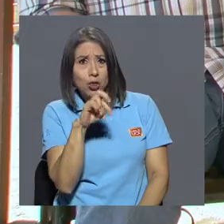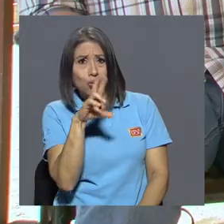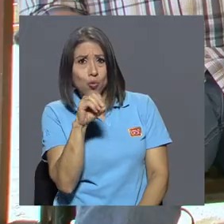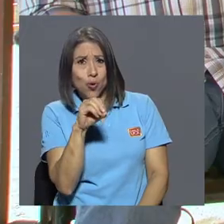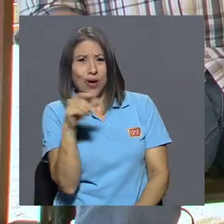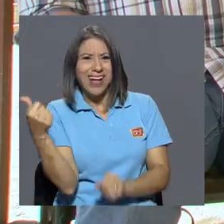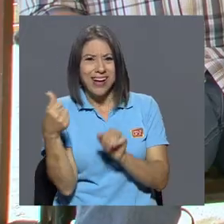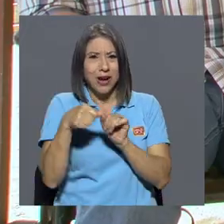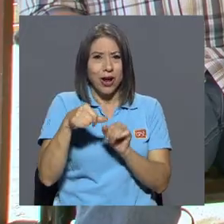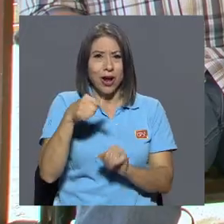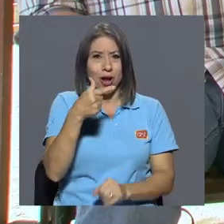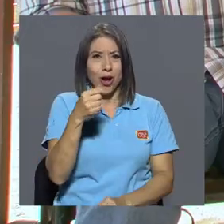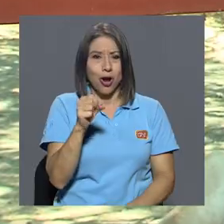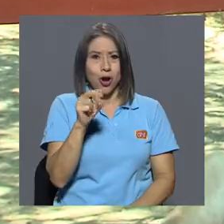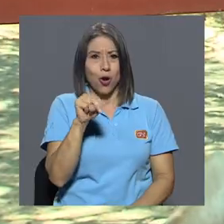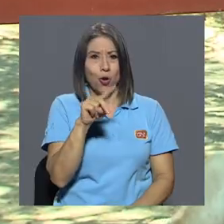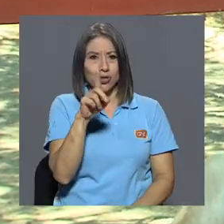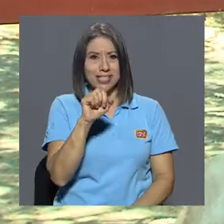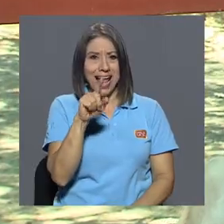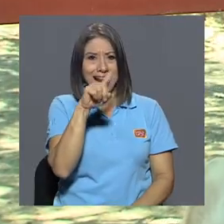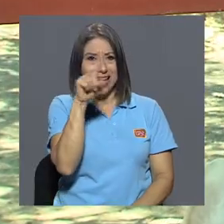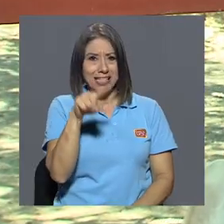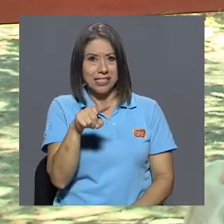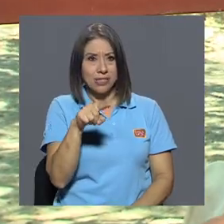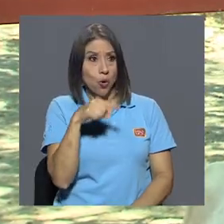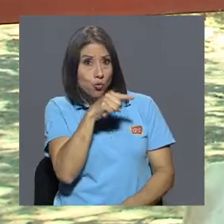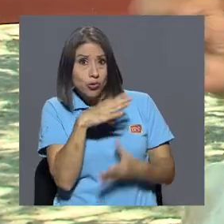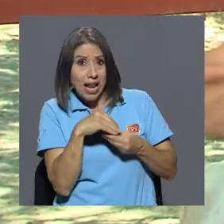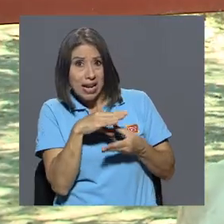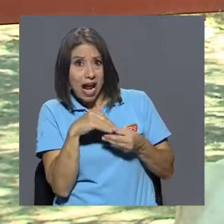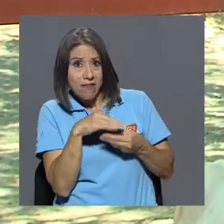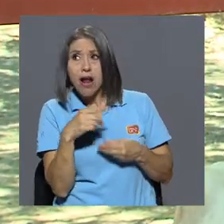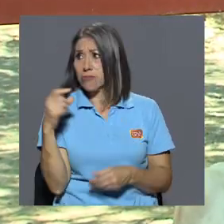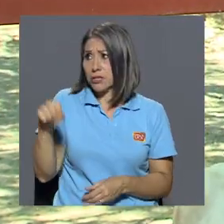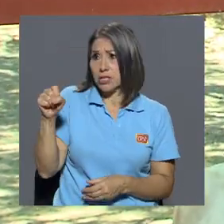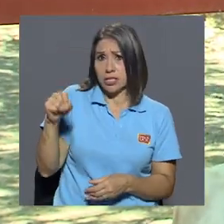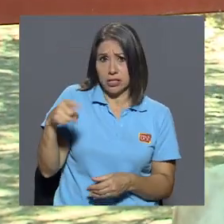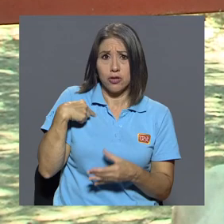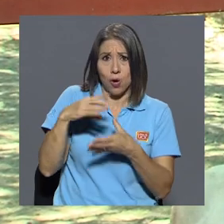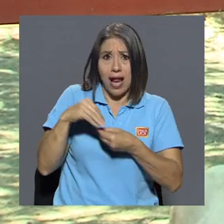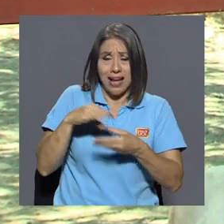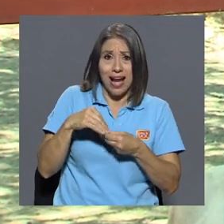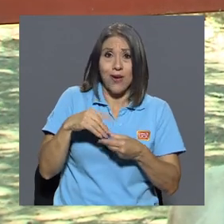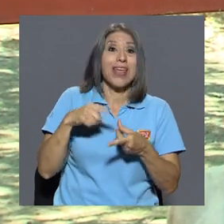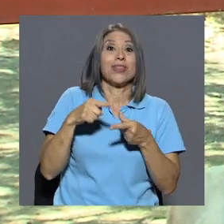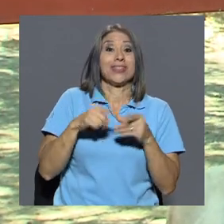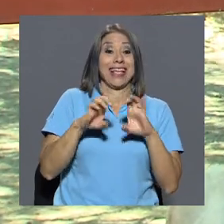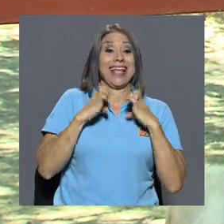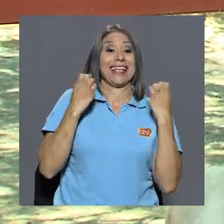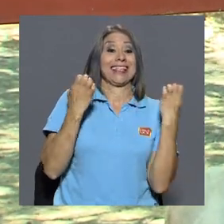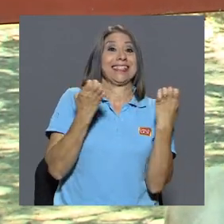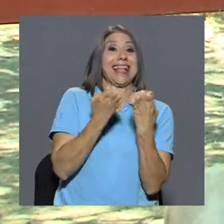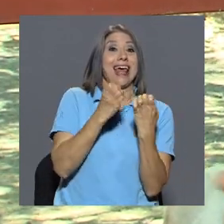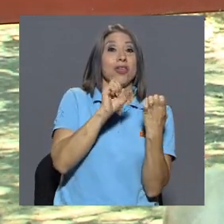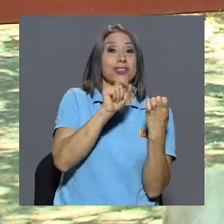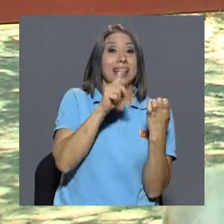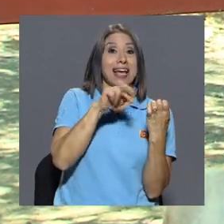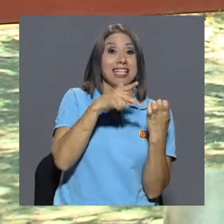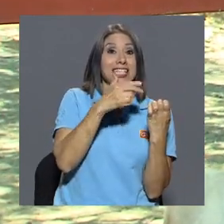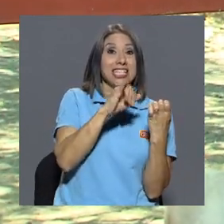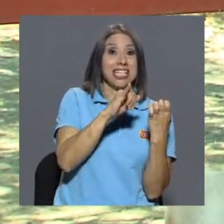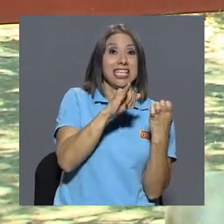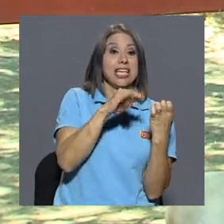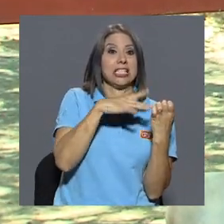decían más que todo González. Sí, sí, yo la narro. Y salimos del estadio de Sarchí, nos fuimos a conectar los